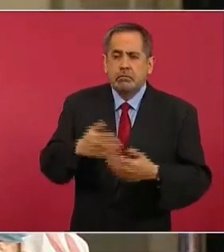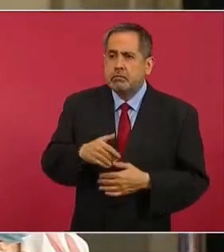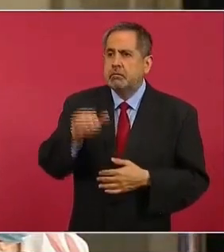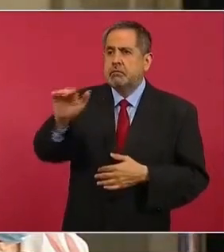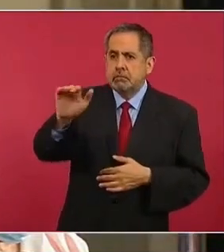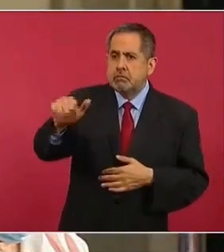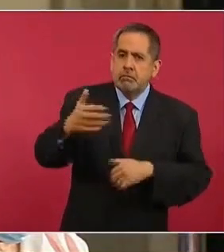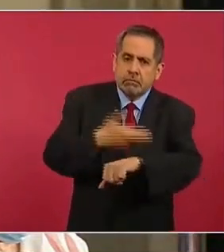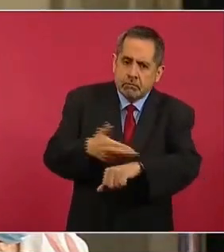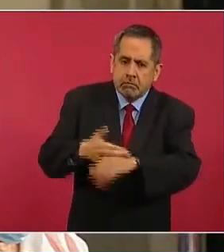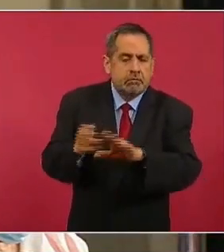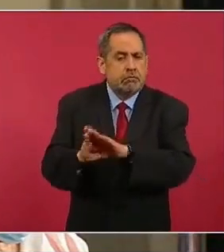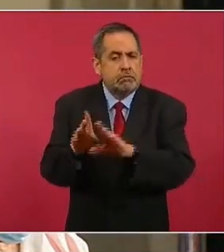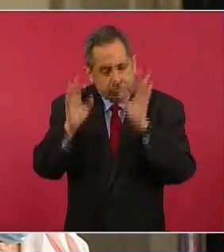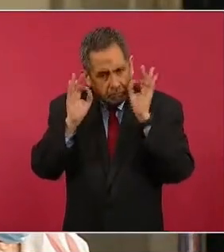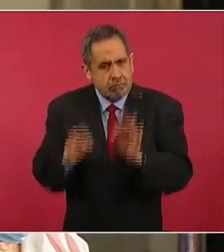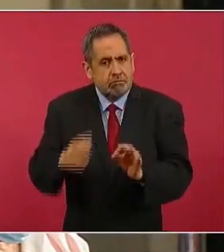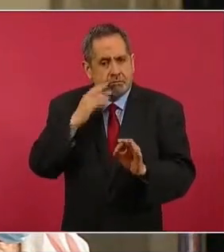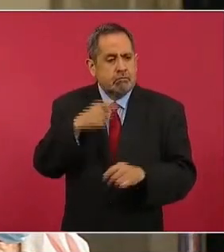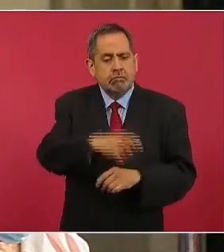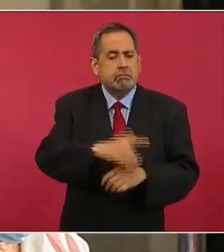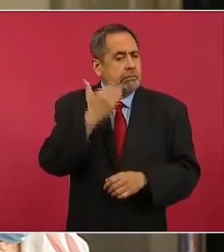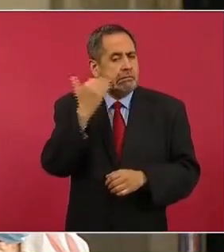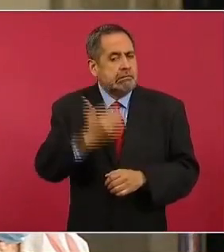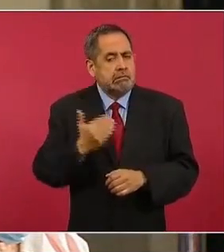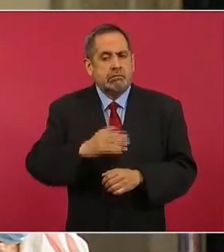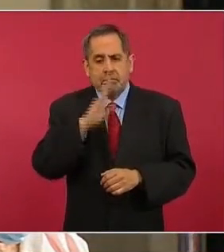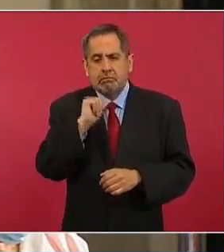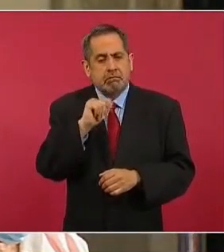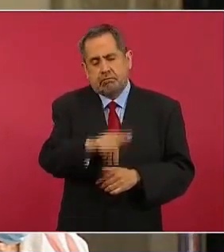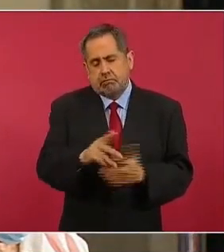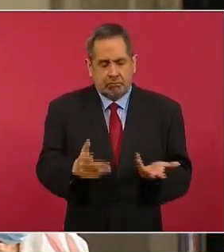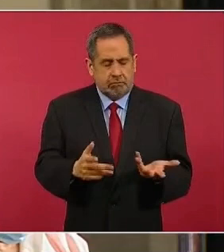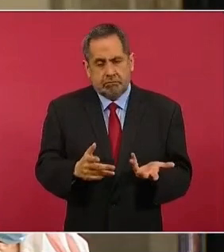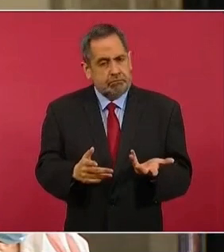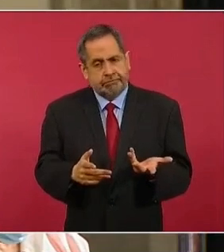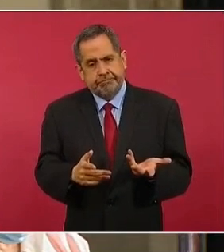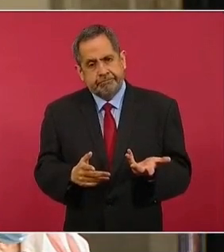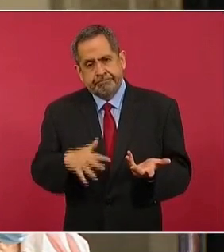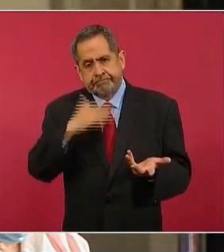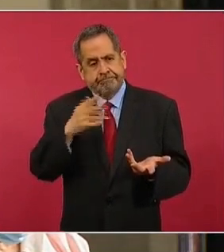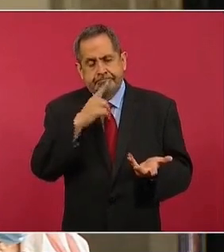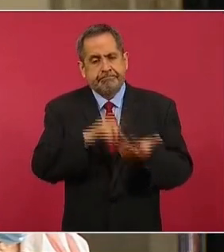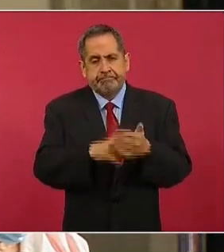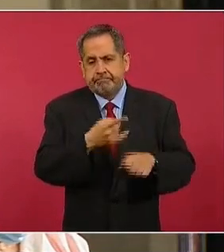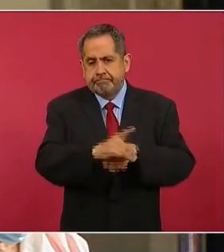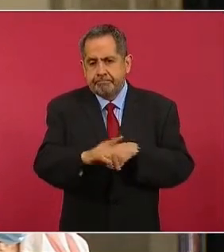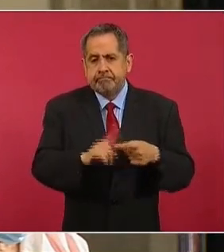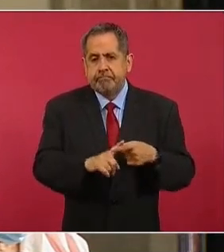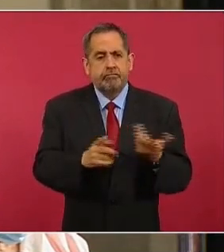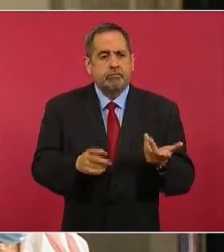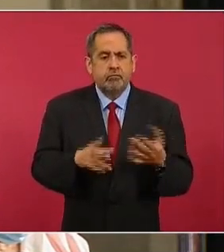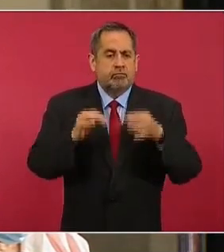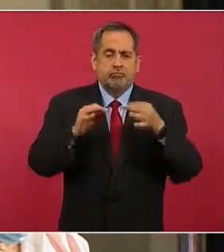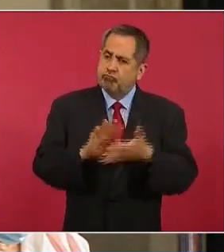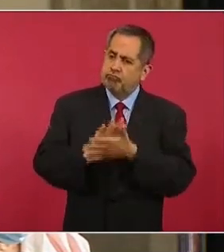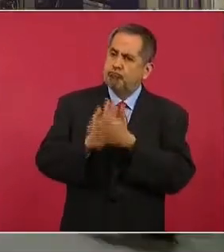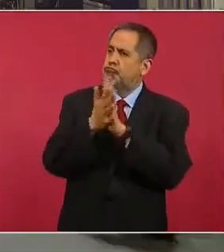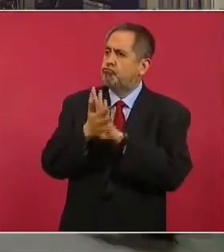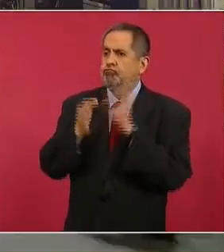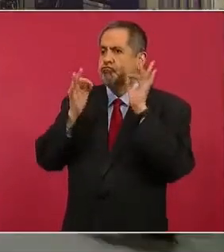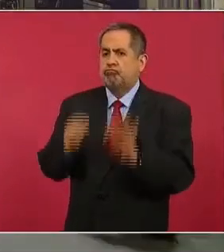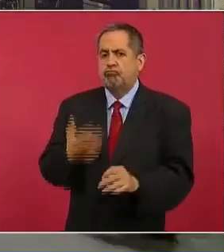regular todas estas cosas que están pues manchando, ¿no?, de alguna manera el tránsito de la transformación del